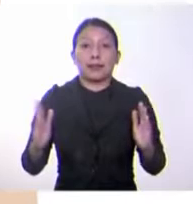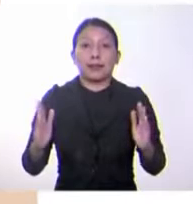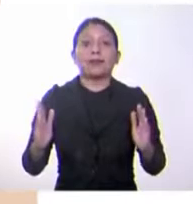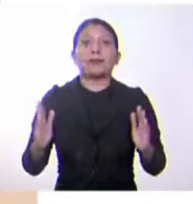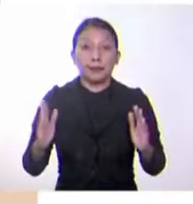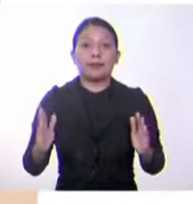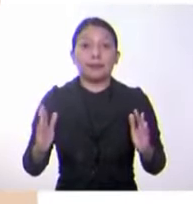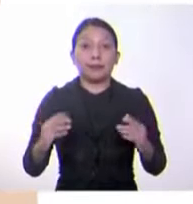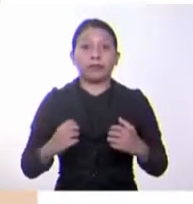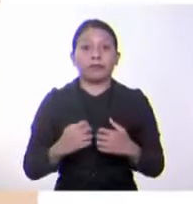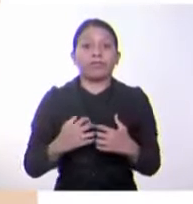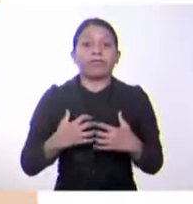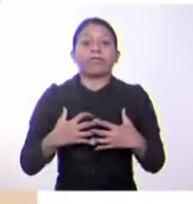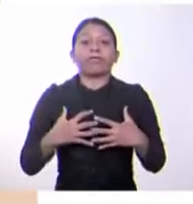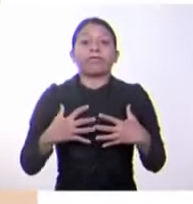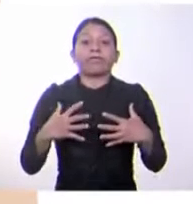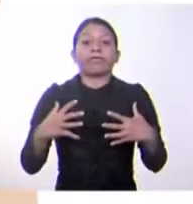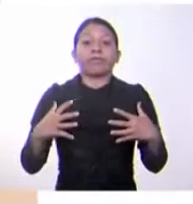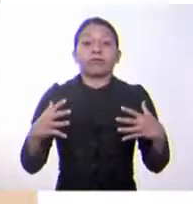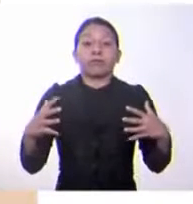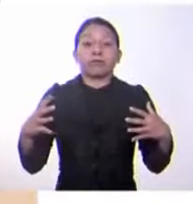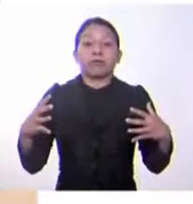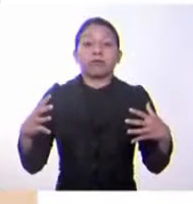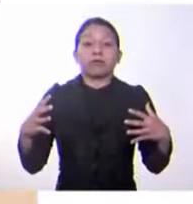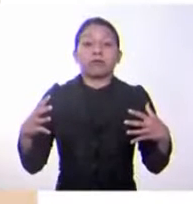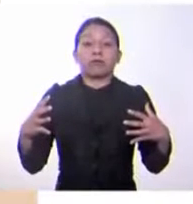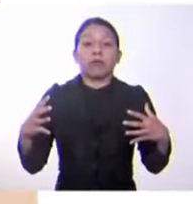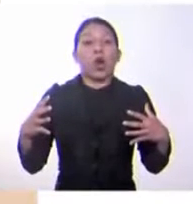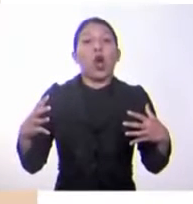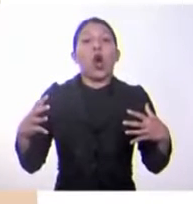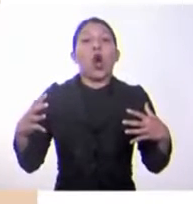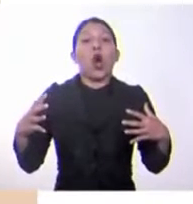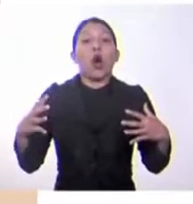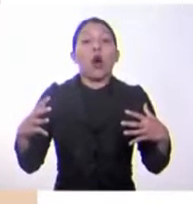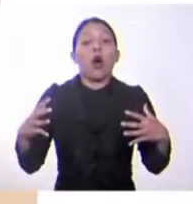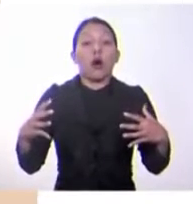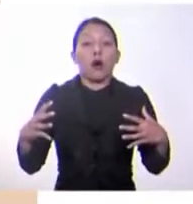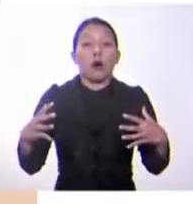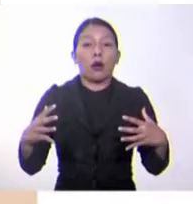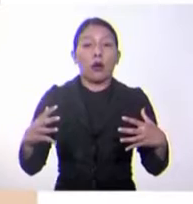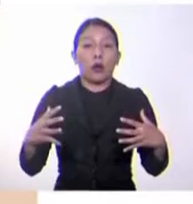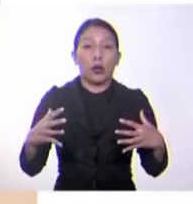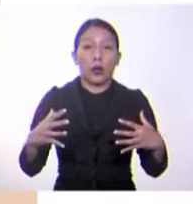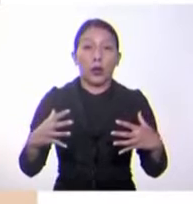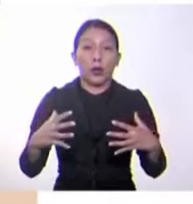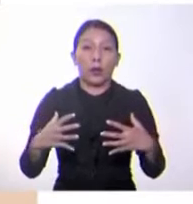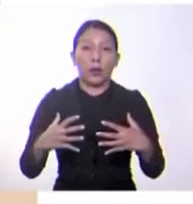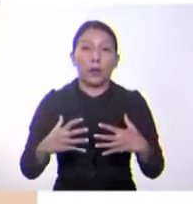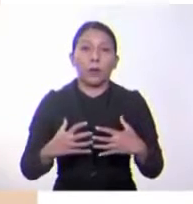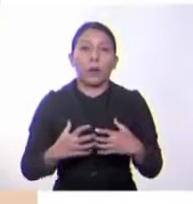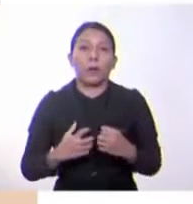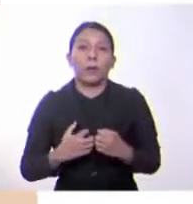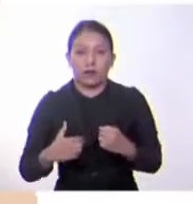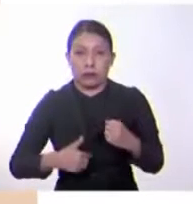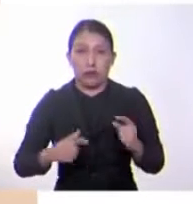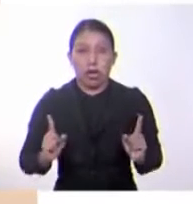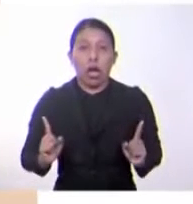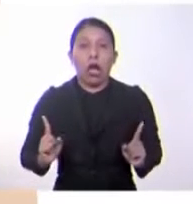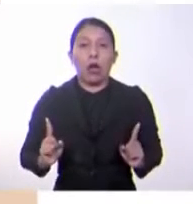torácica, los pulmones se hinchan y se llenan de aire. Luego el diafragma se